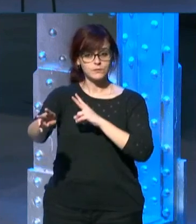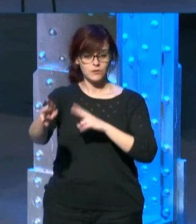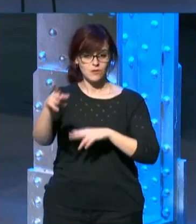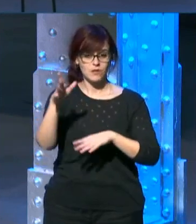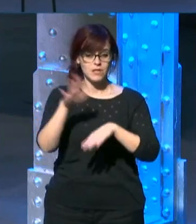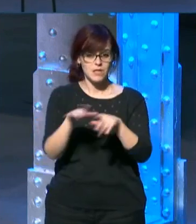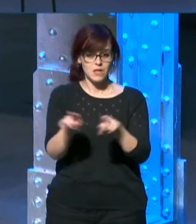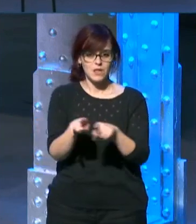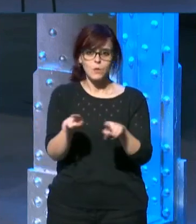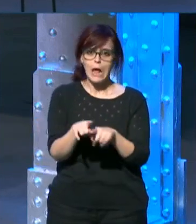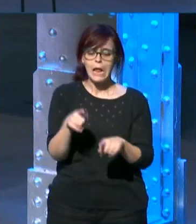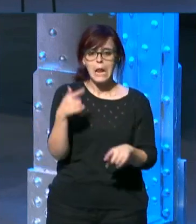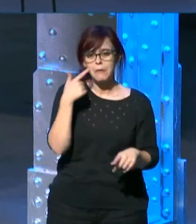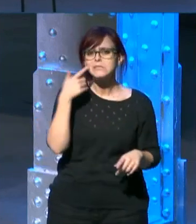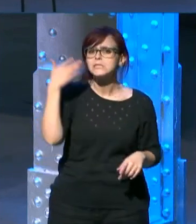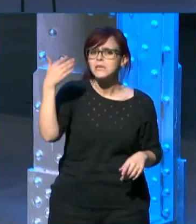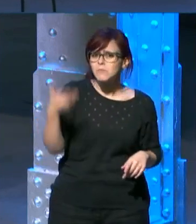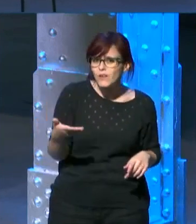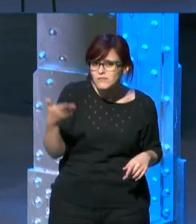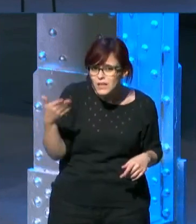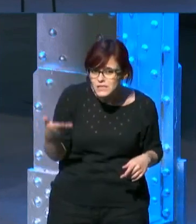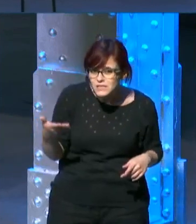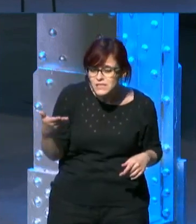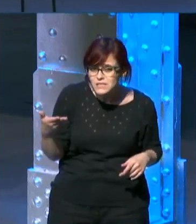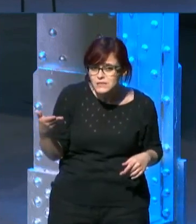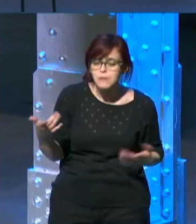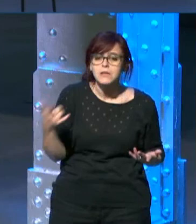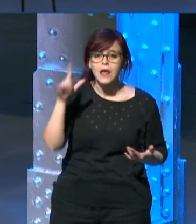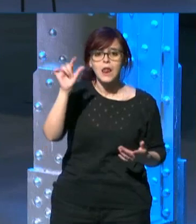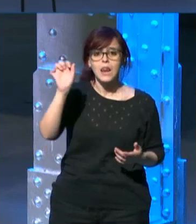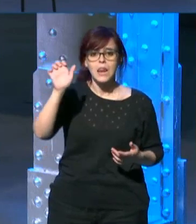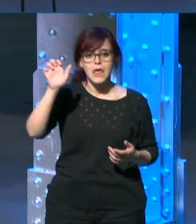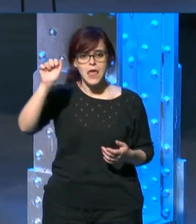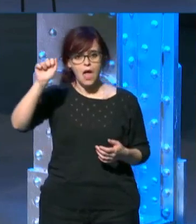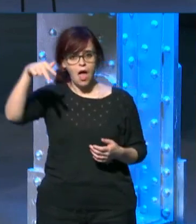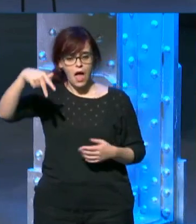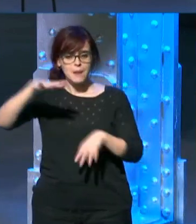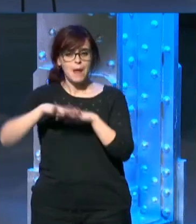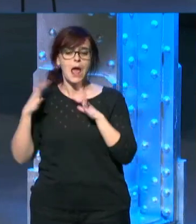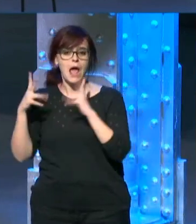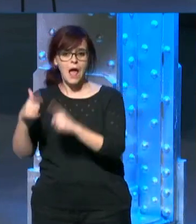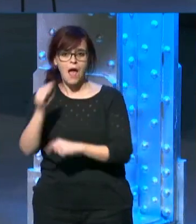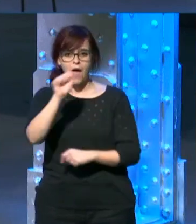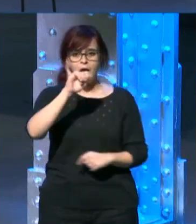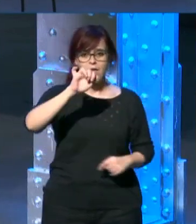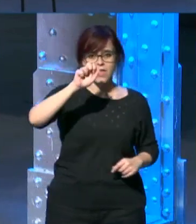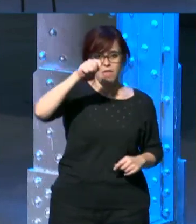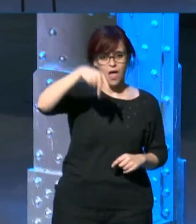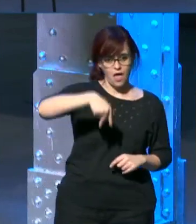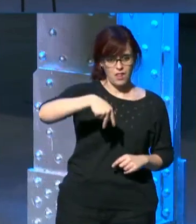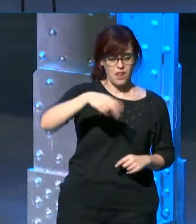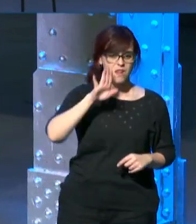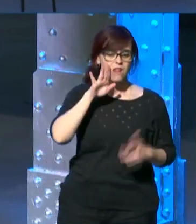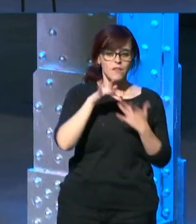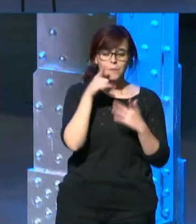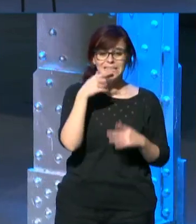de polémica, es importante. A lo que voy, Lean va de aligerar, Agile de quitar todo lo que no